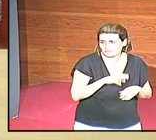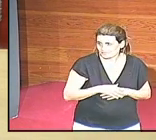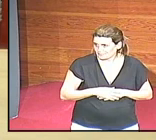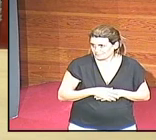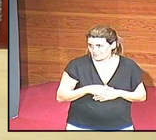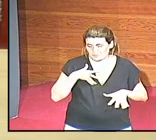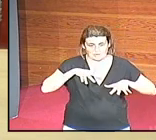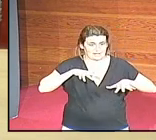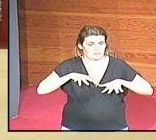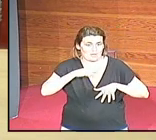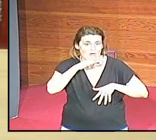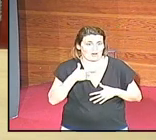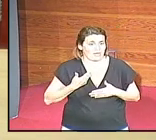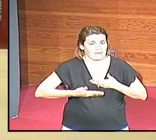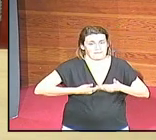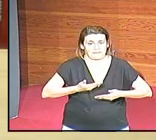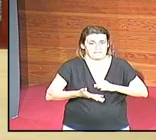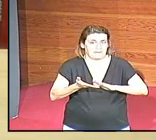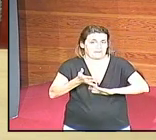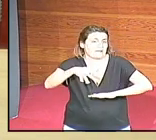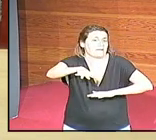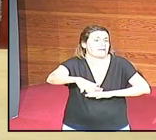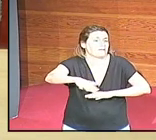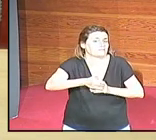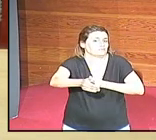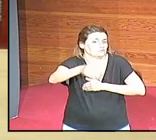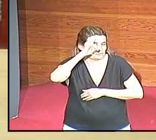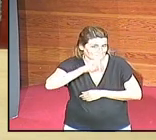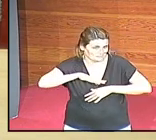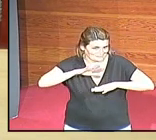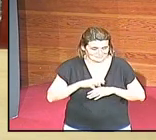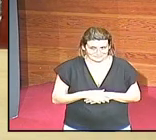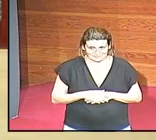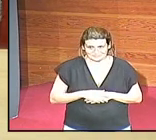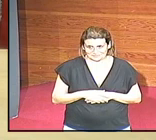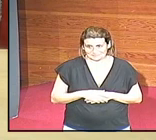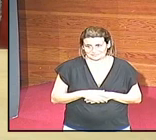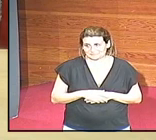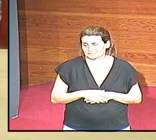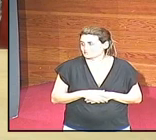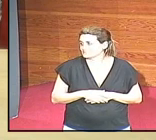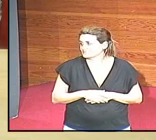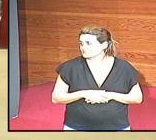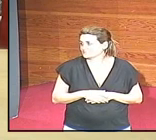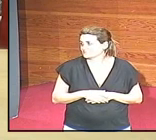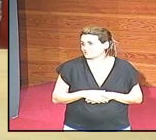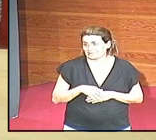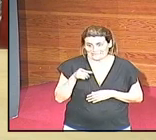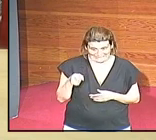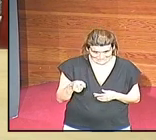que va, pues igual ya se les pasará, y si no, es decir, y al final es claro, esto es lo